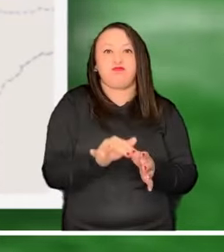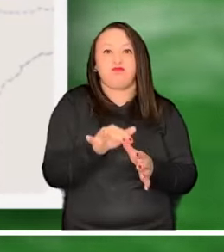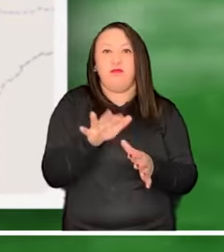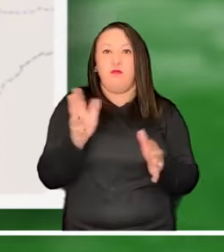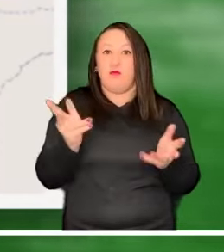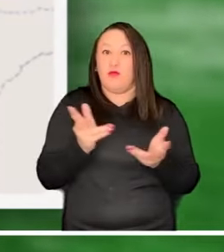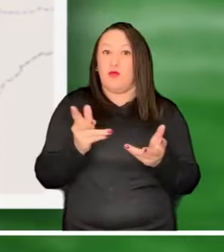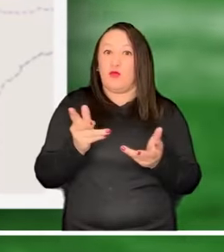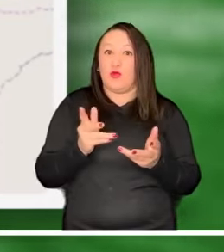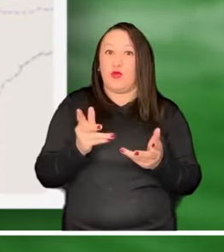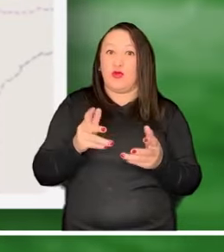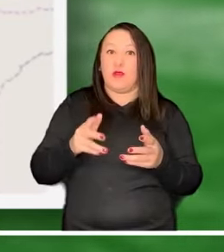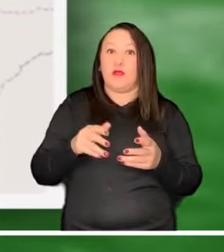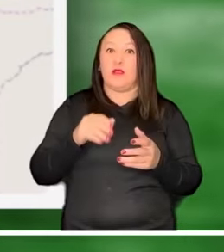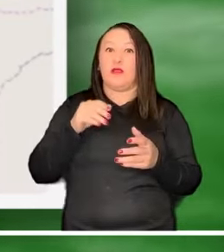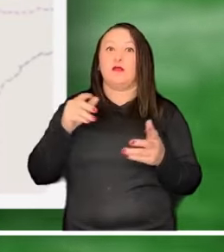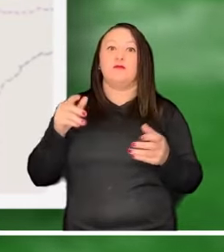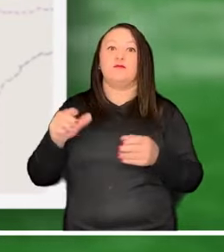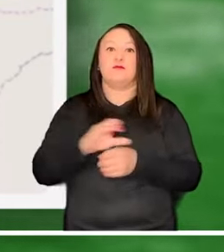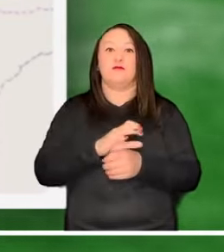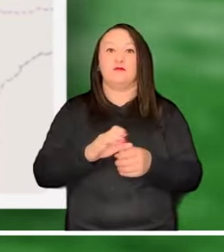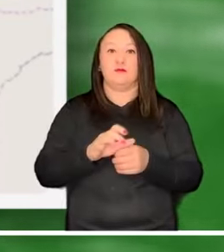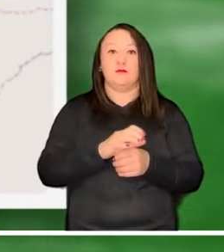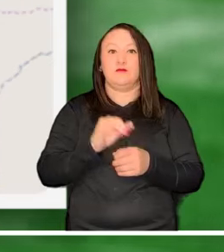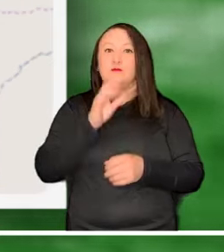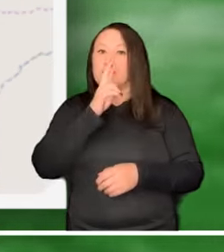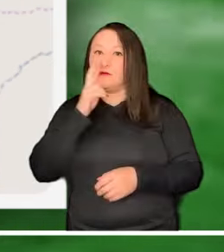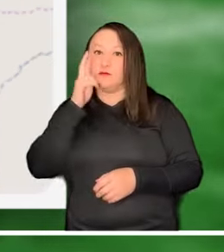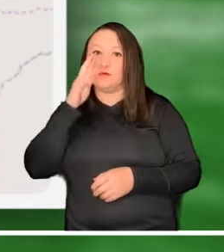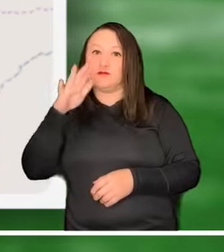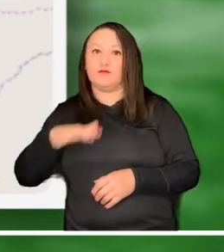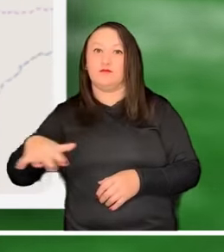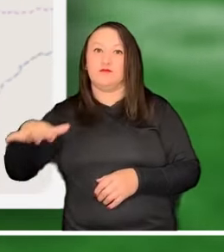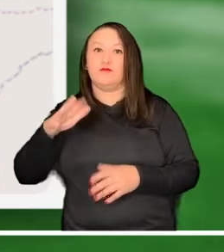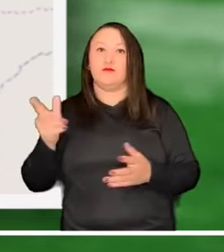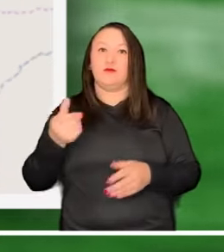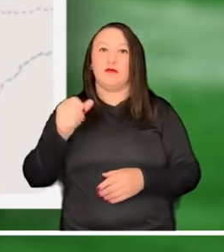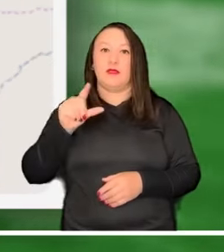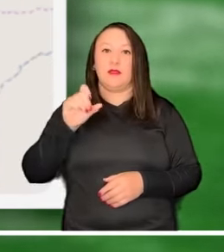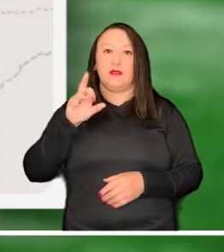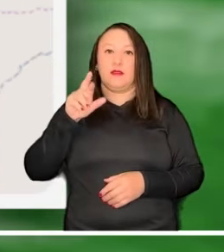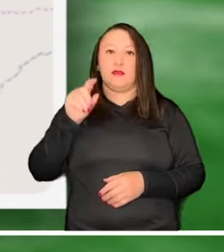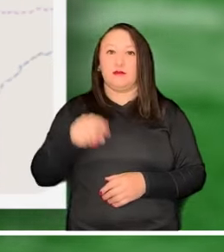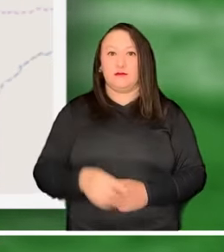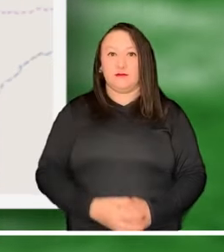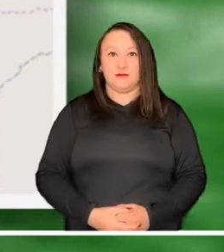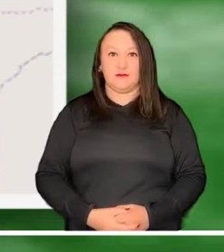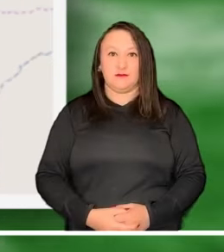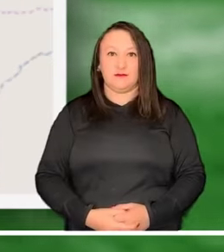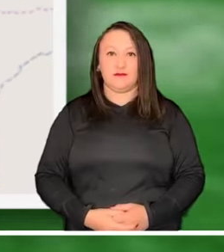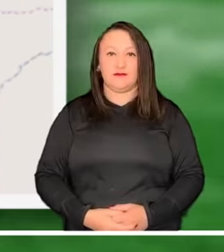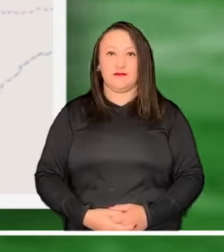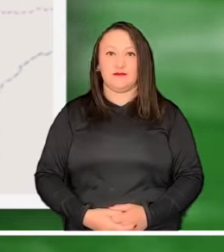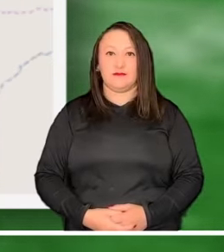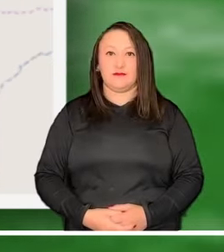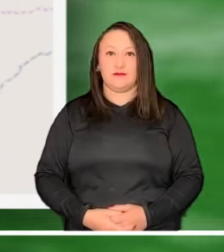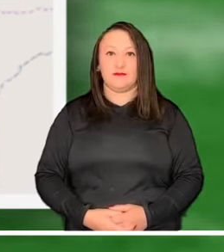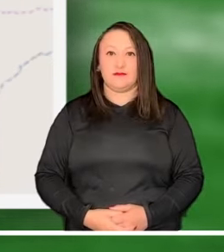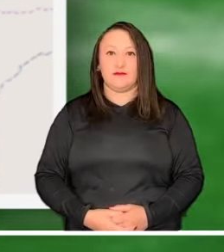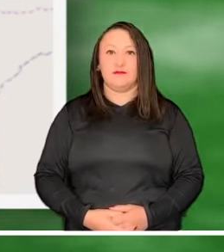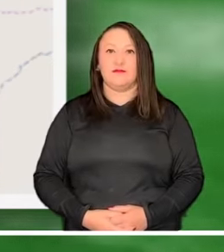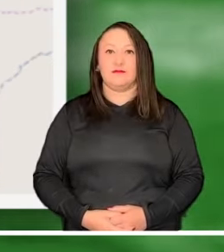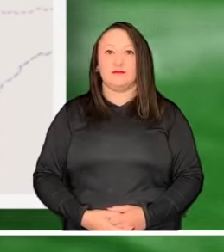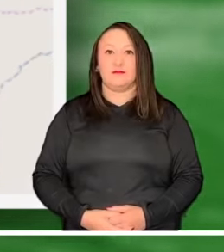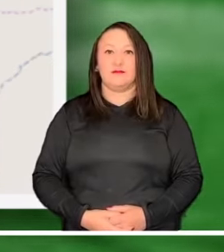activa en el departamento de Sucre por las inundaciones causadas por las fuertes lluvias registradas en la zona urbana